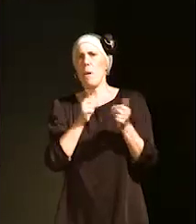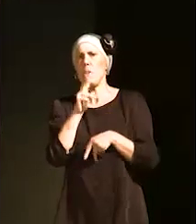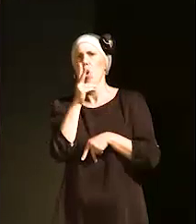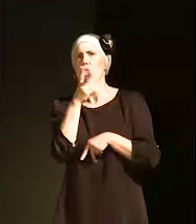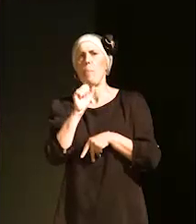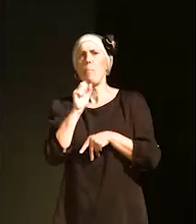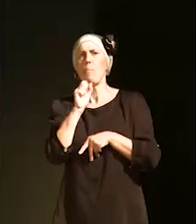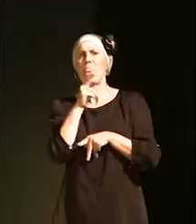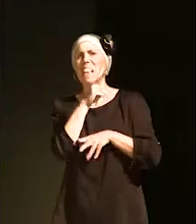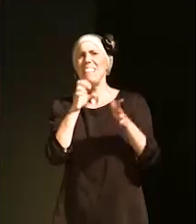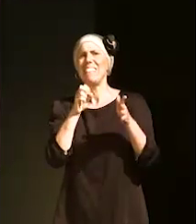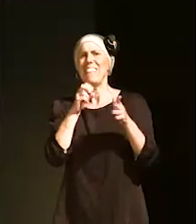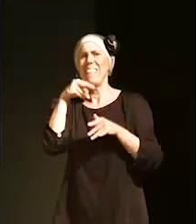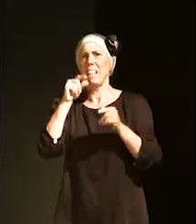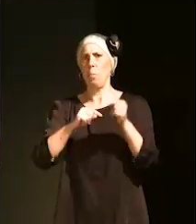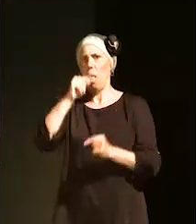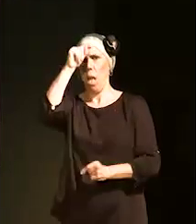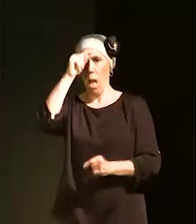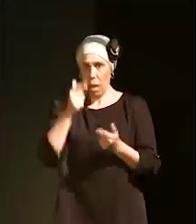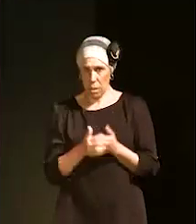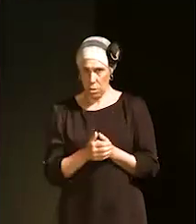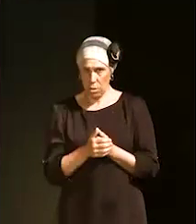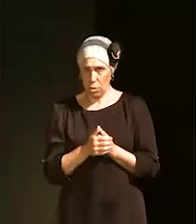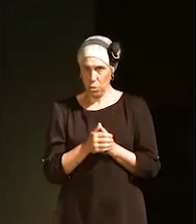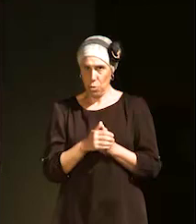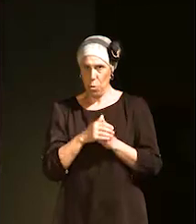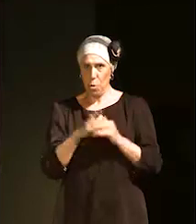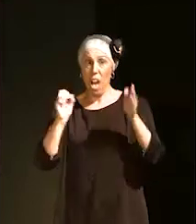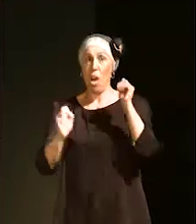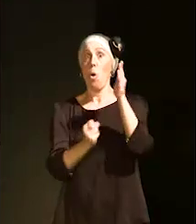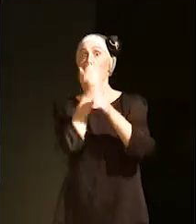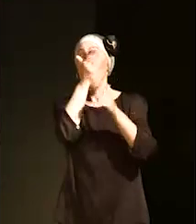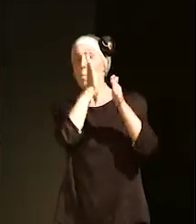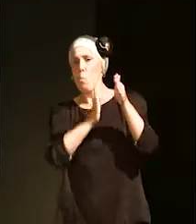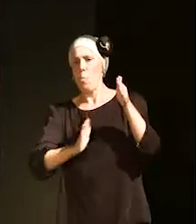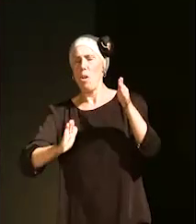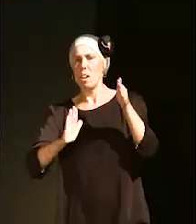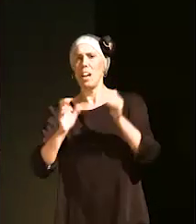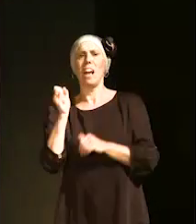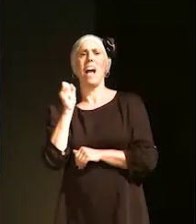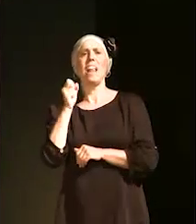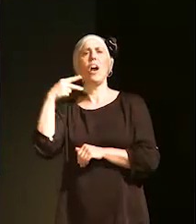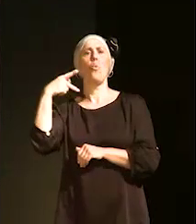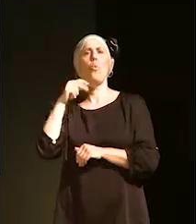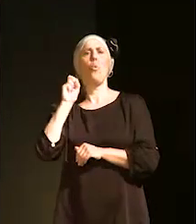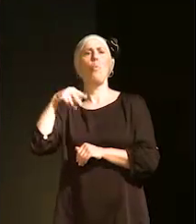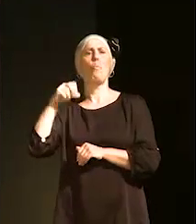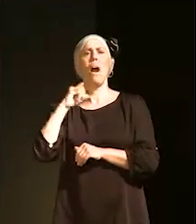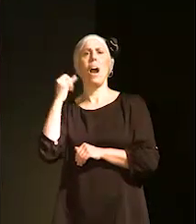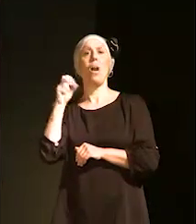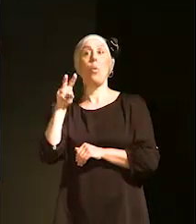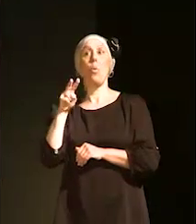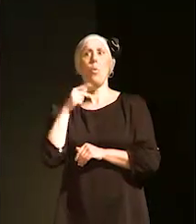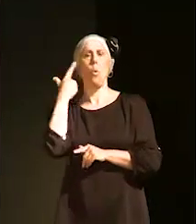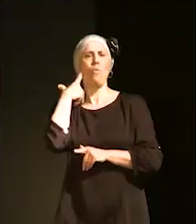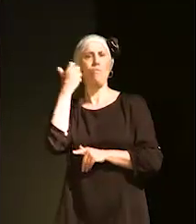setenta metros sobre el nivel del mar en las faldas del gran volcán hunahpú también conocido como volcán de